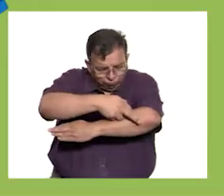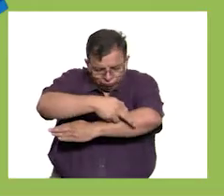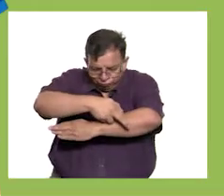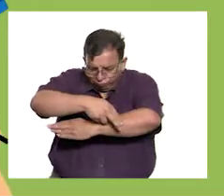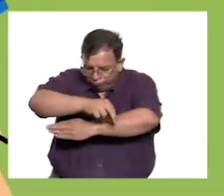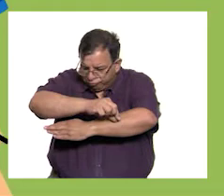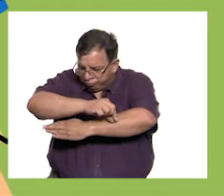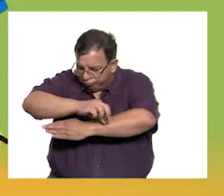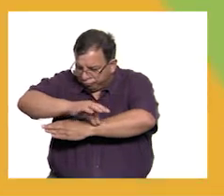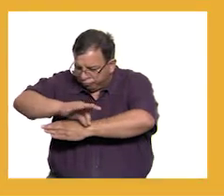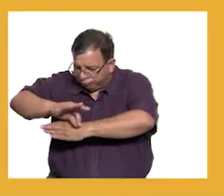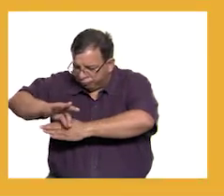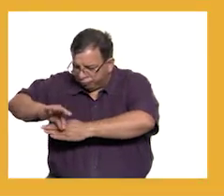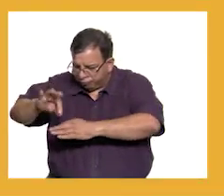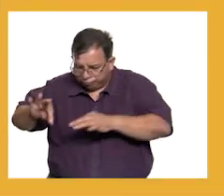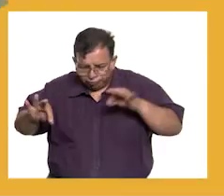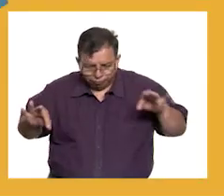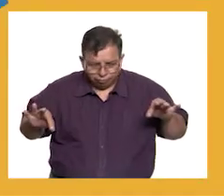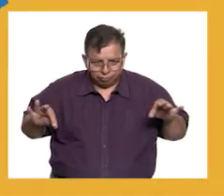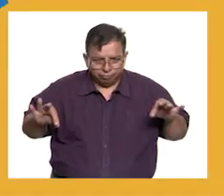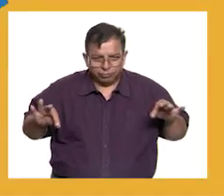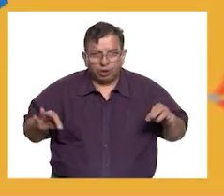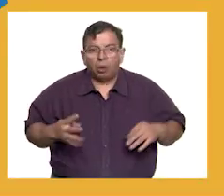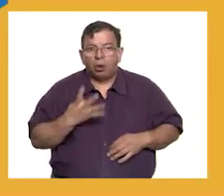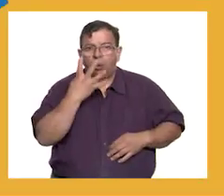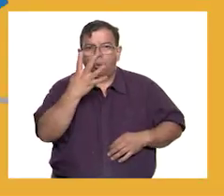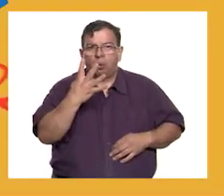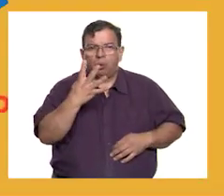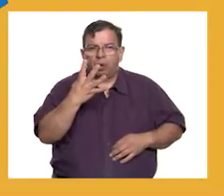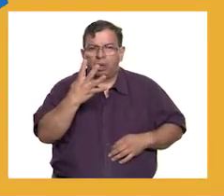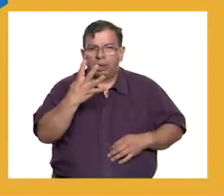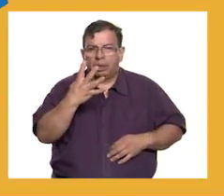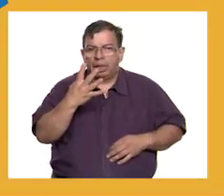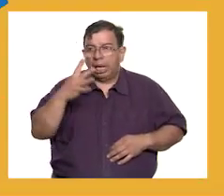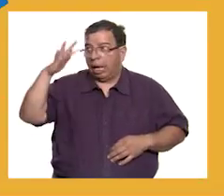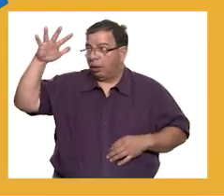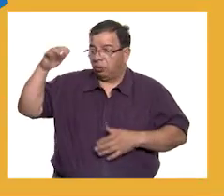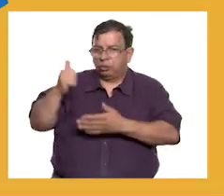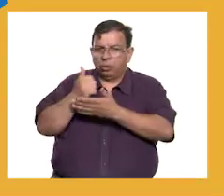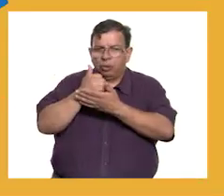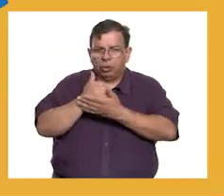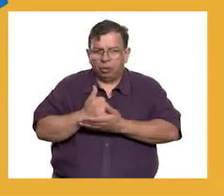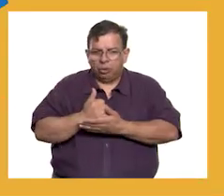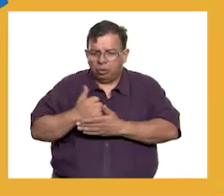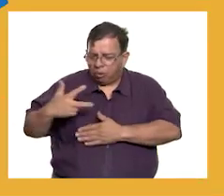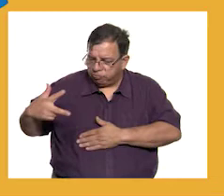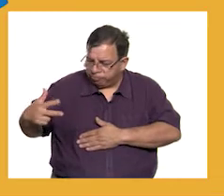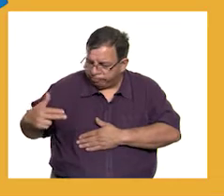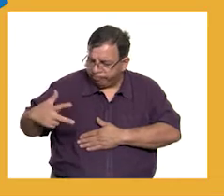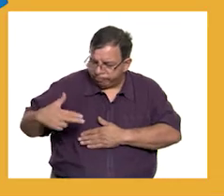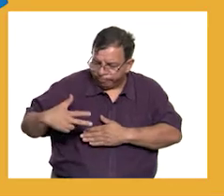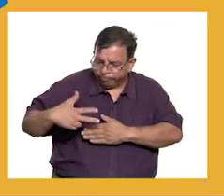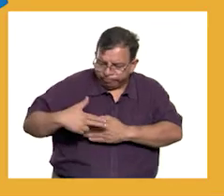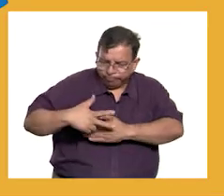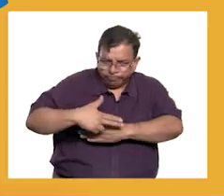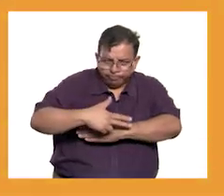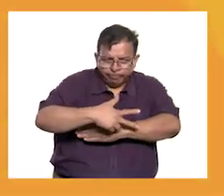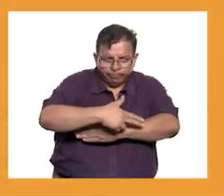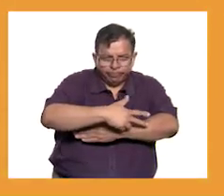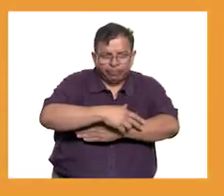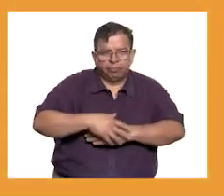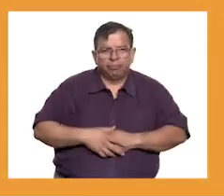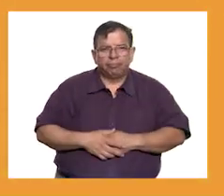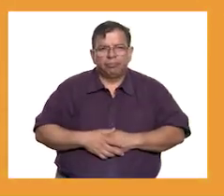horizontal entre los dos puntos. 4. Con ayuda de un adulto, corta sobre la línea horizontal que